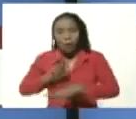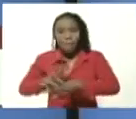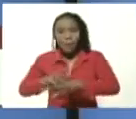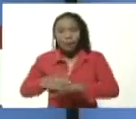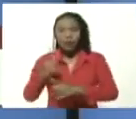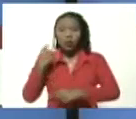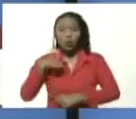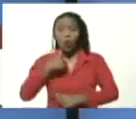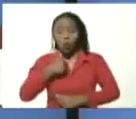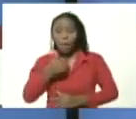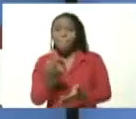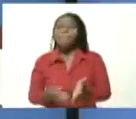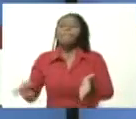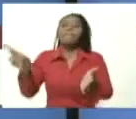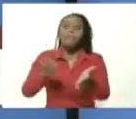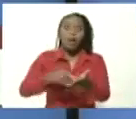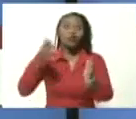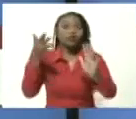la...